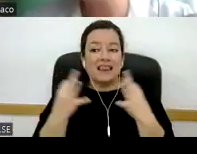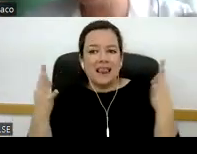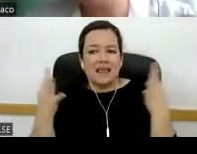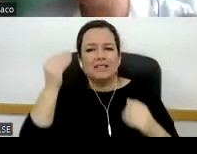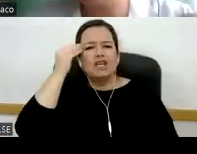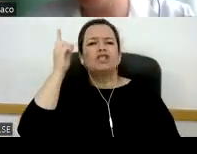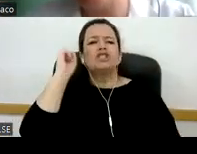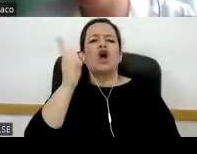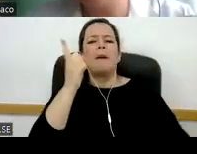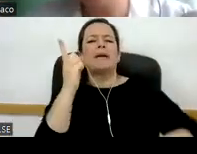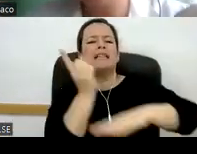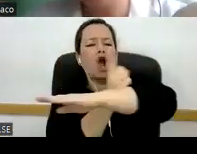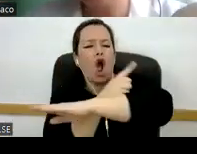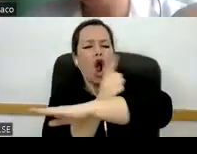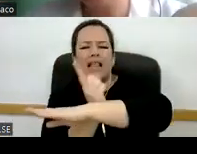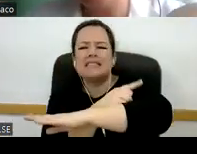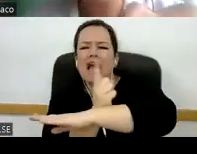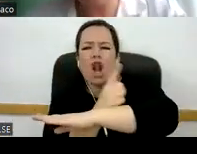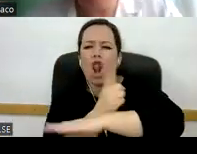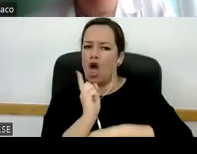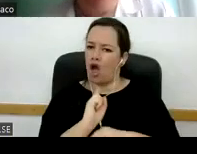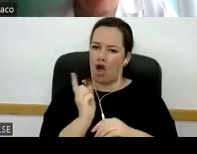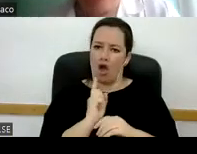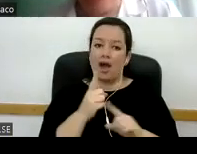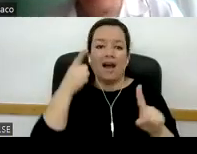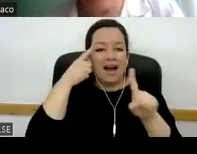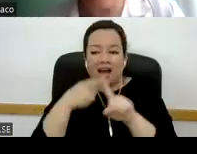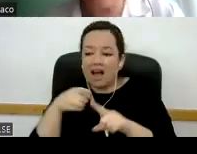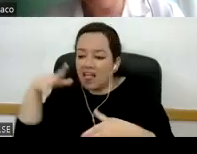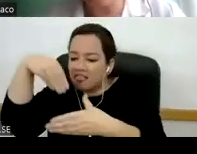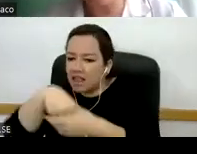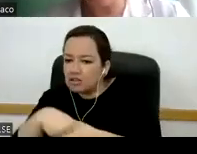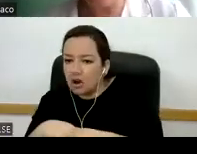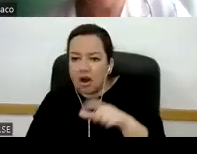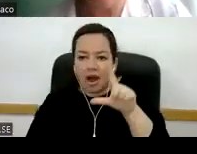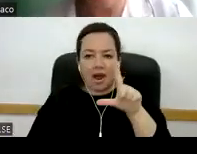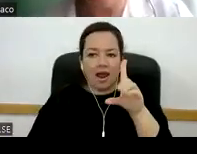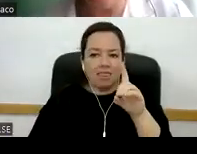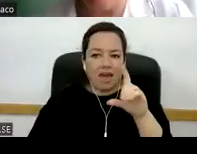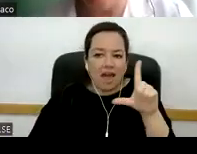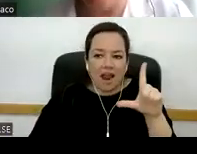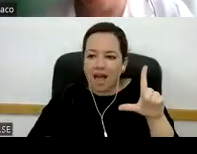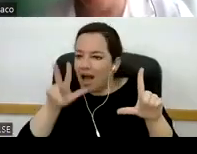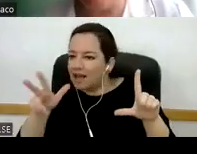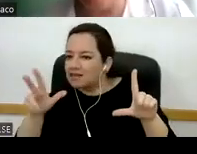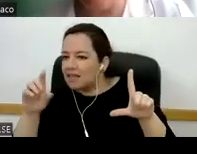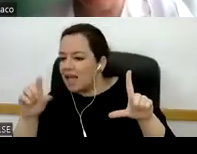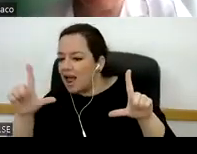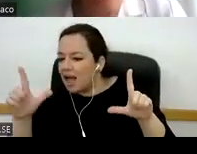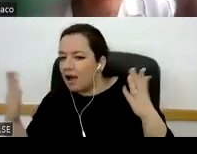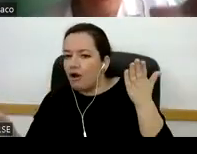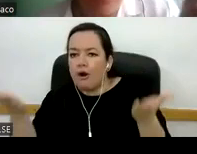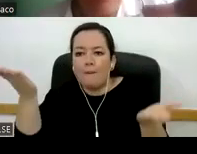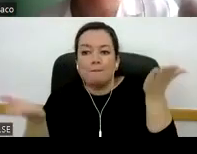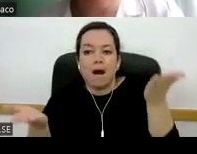el colesterol total para centrarnos más en el colesterol total y su relación con el colesterol HDL, que es el